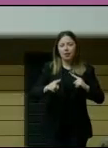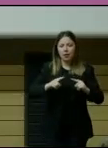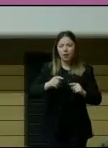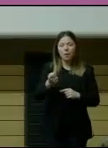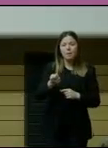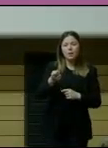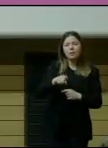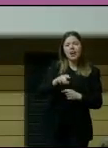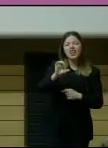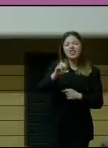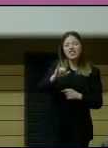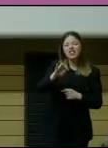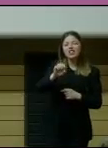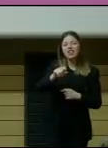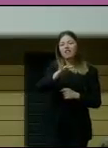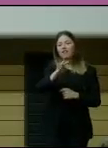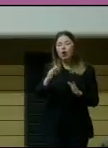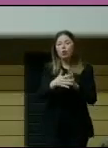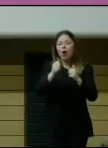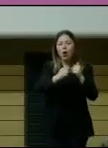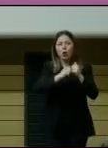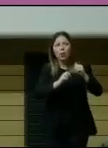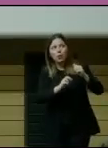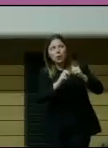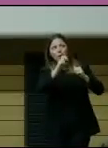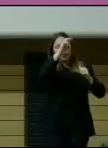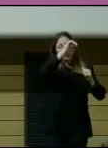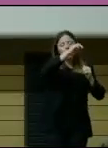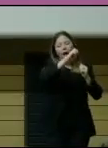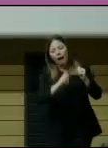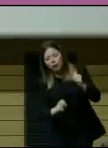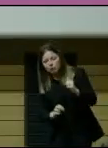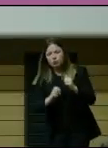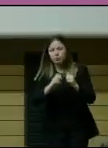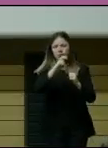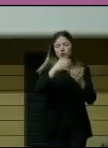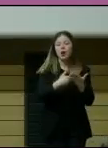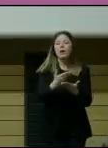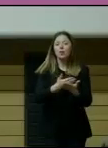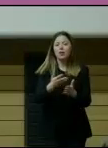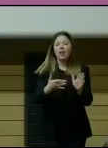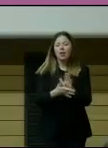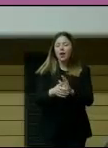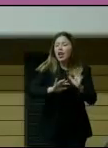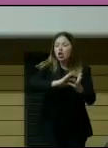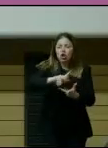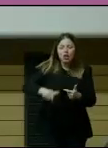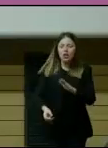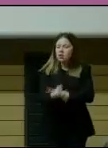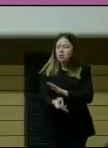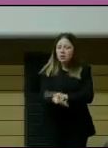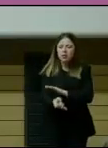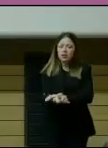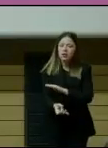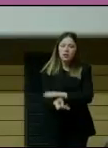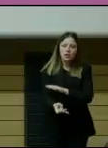metáfora? Sísifo todos los días subía a la roca y cuando la tenía arriba, volvía a empezar. Pues esto es lo que le pasa a los periodistas hoy en día, que tienen que sacar noticias